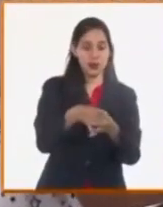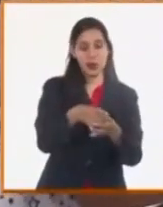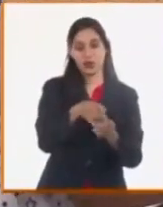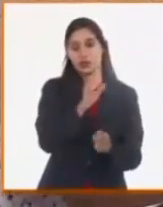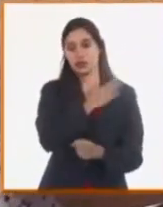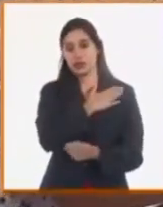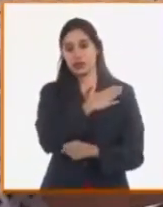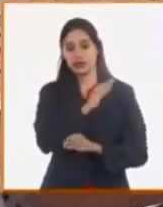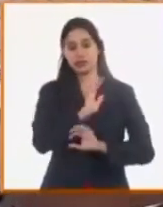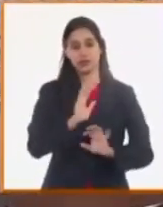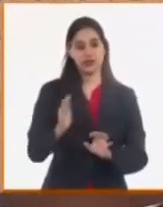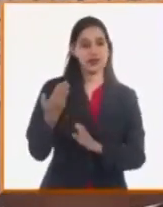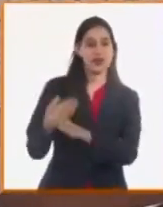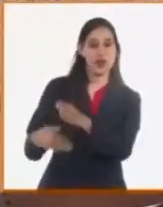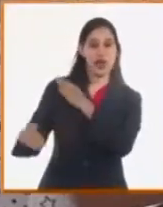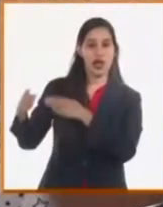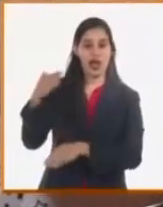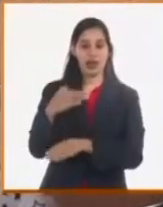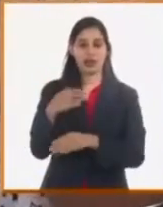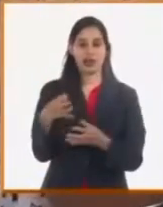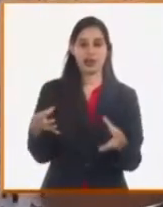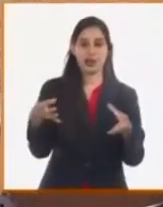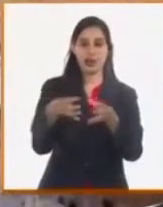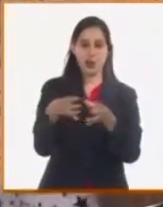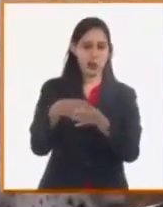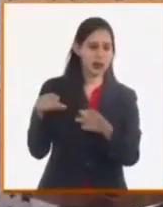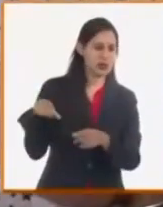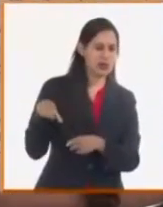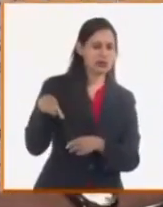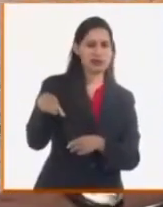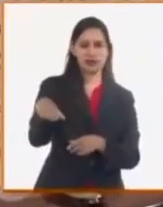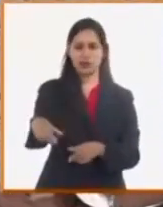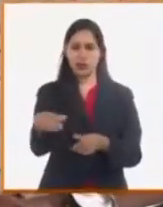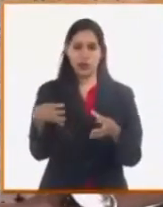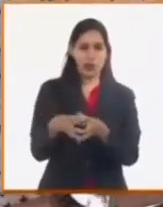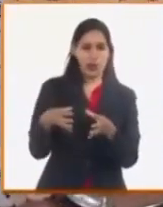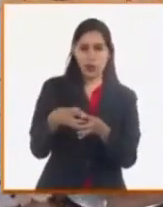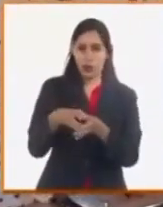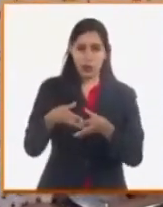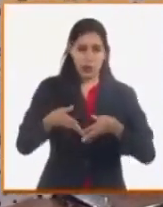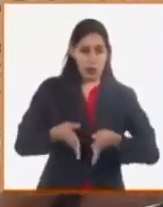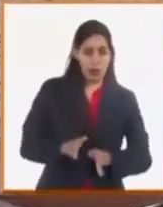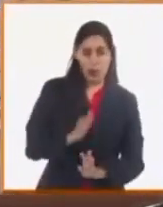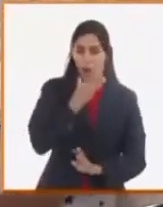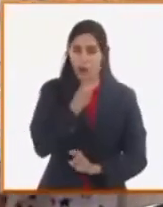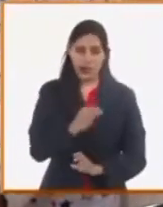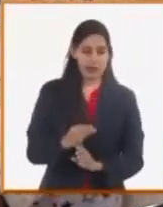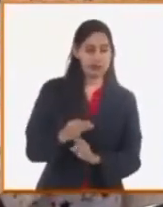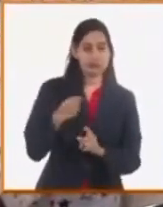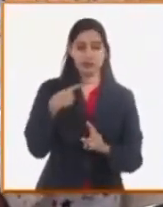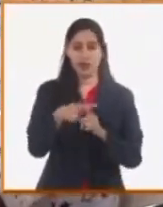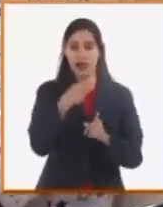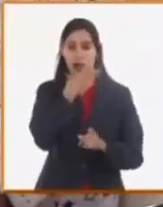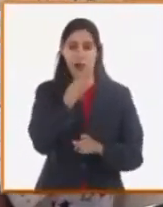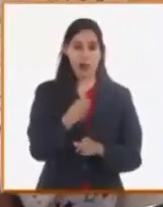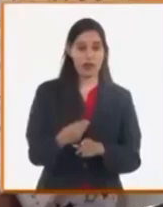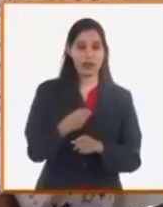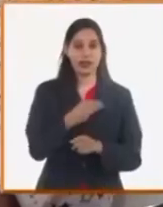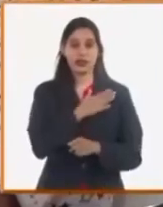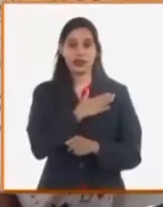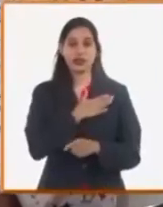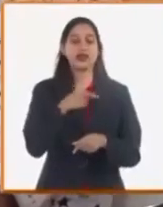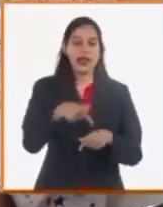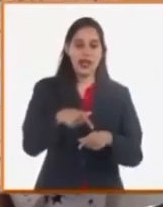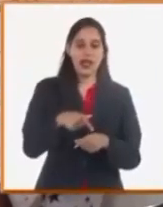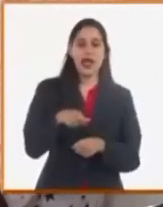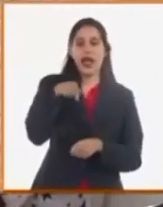a ti tú eres generación Z la última Let Yo soy de la Última Generación la última letra después de la z no hay nada es la generación que que viene al